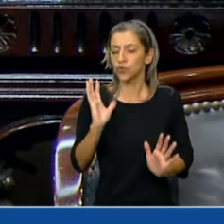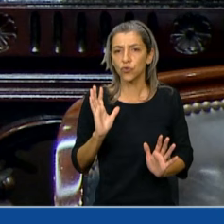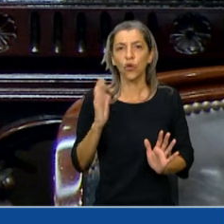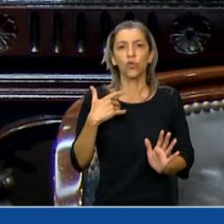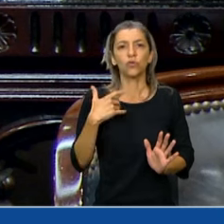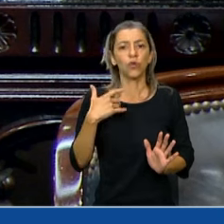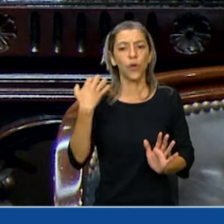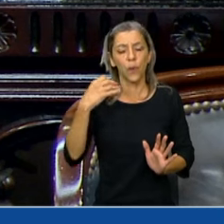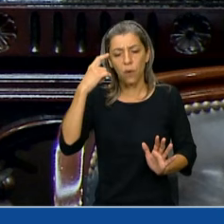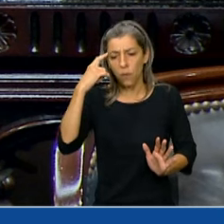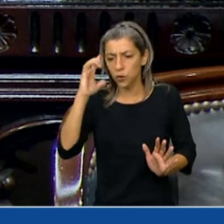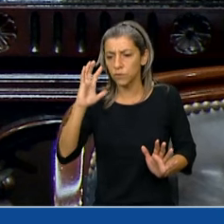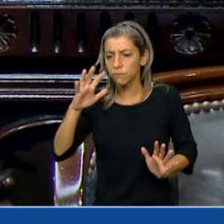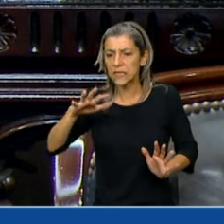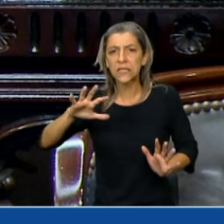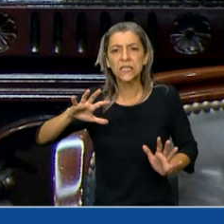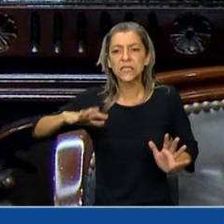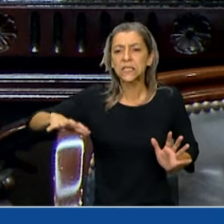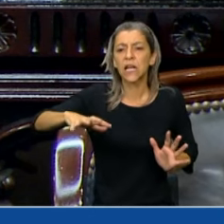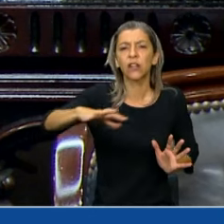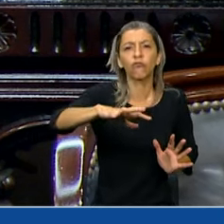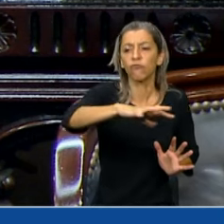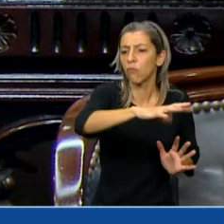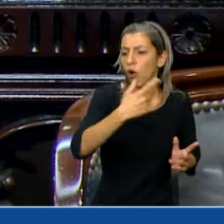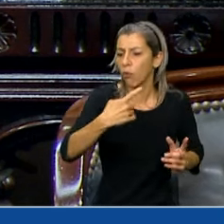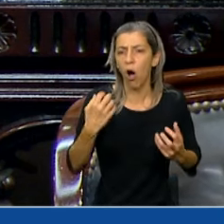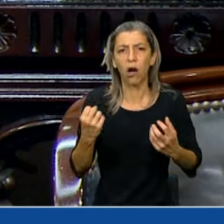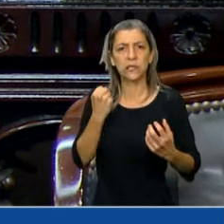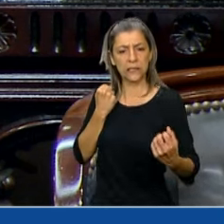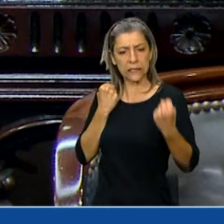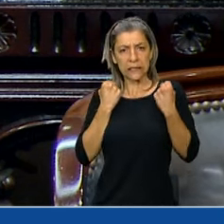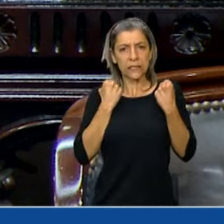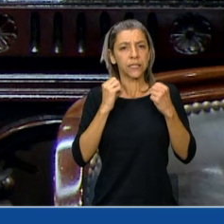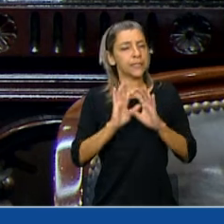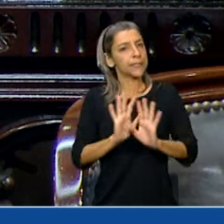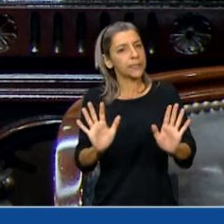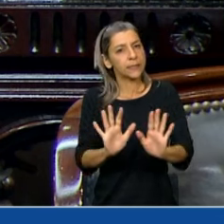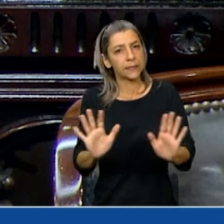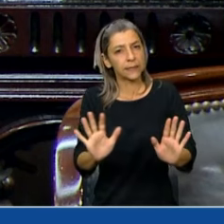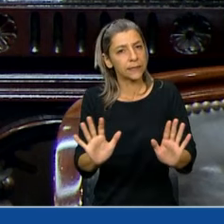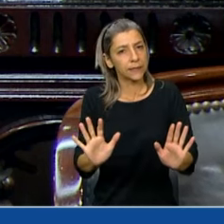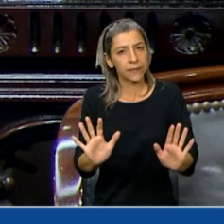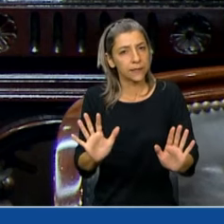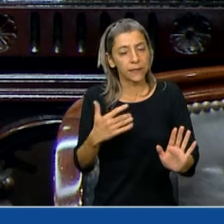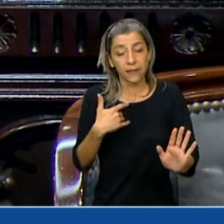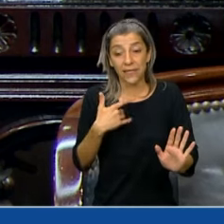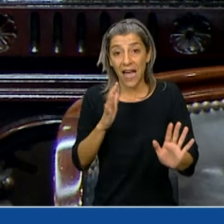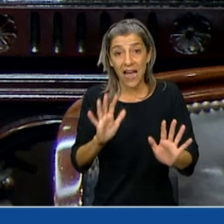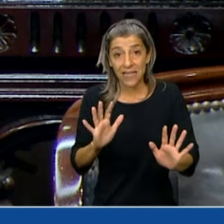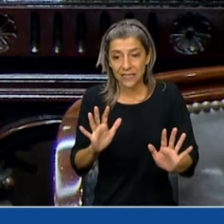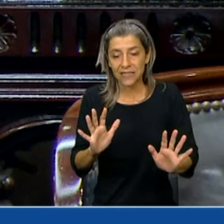los sectores porque si no los que ganan son los que vociferan